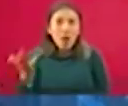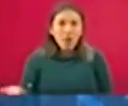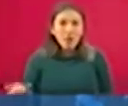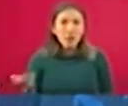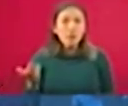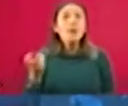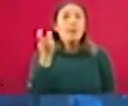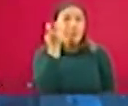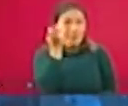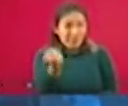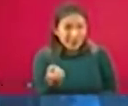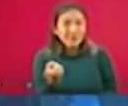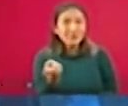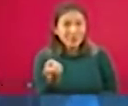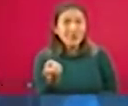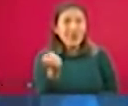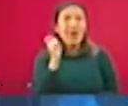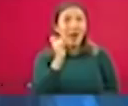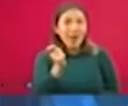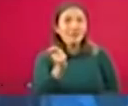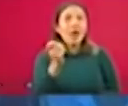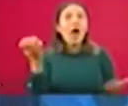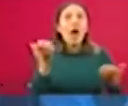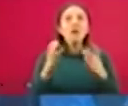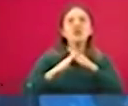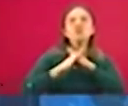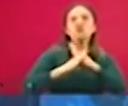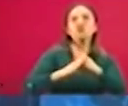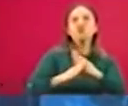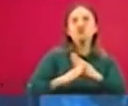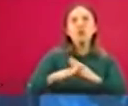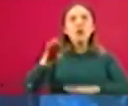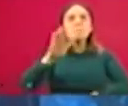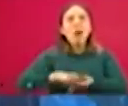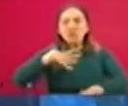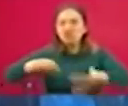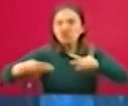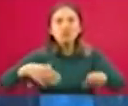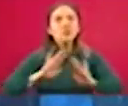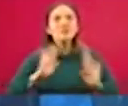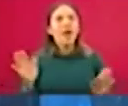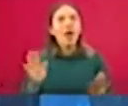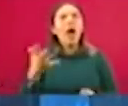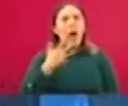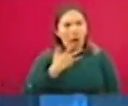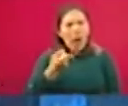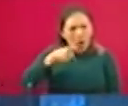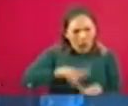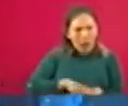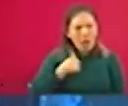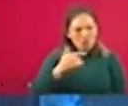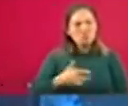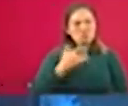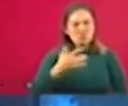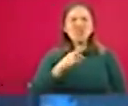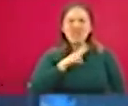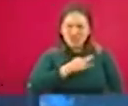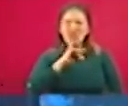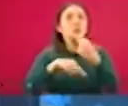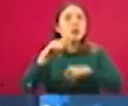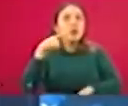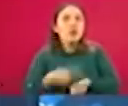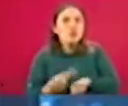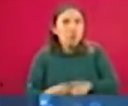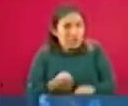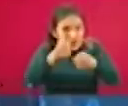personas han tenido, pero sobre todo que ciertos grupos de opinión política quisieran